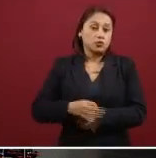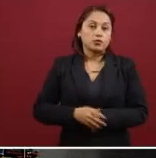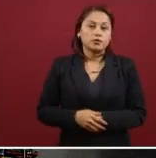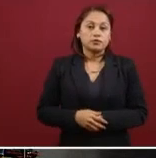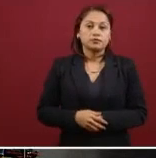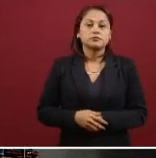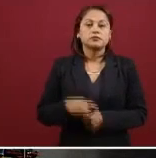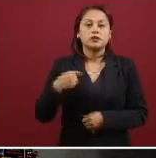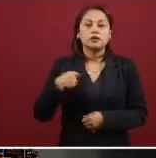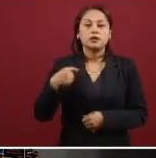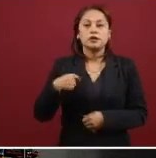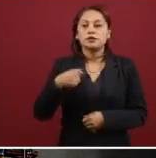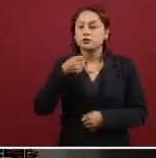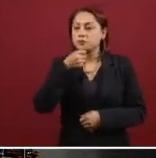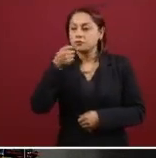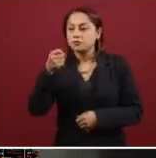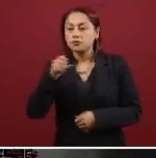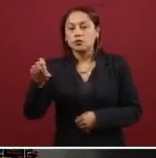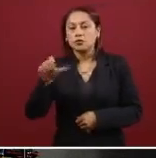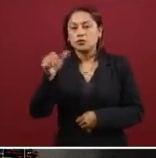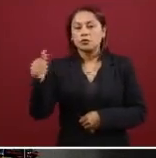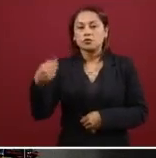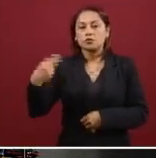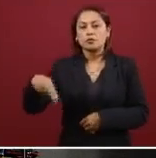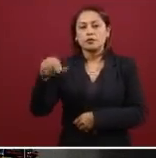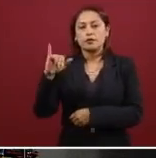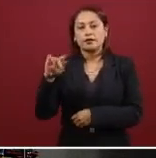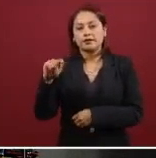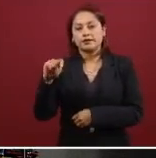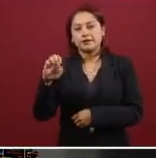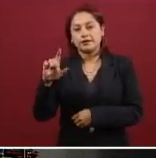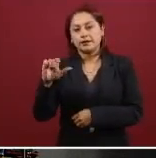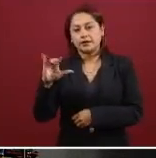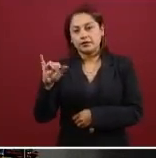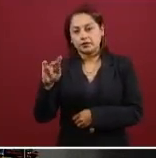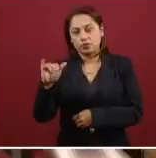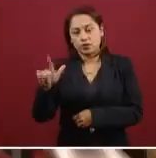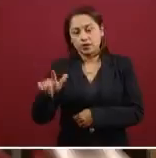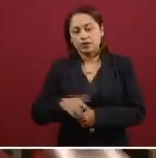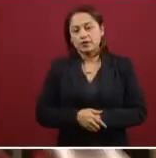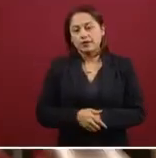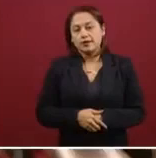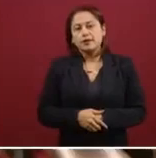alternativo titulado Intelectua. Señor presidente, mi propuesta es la siguiente.